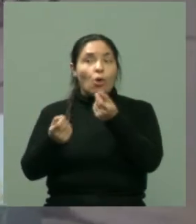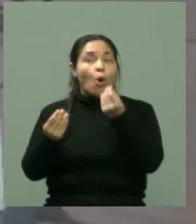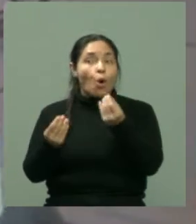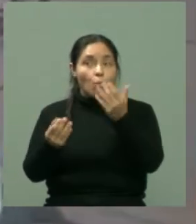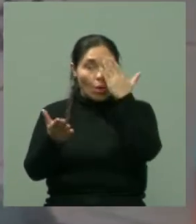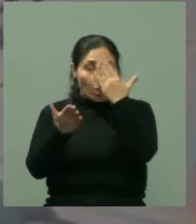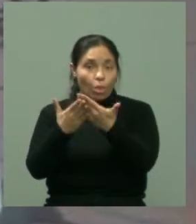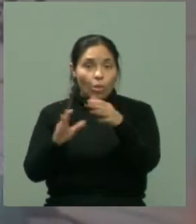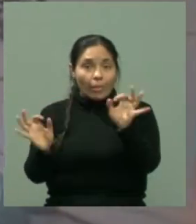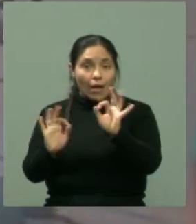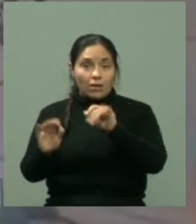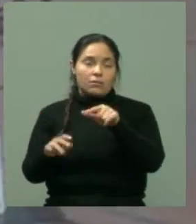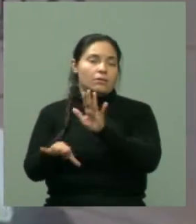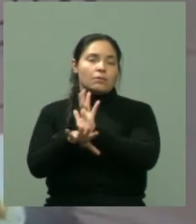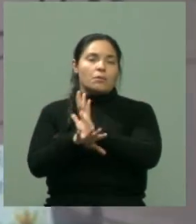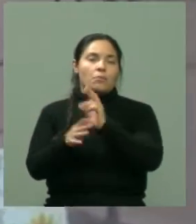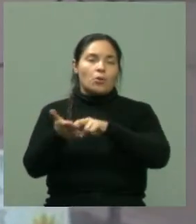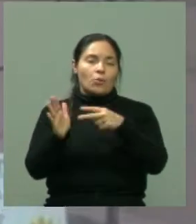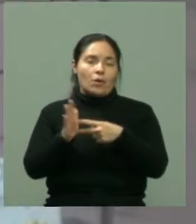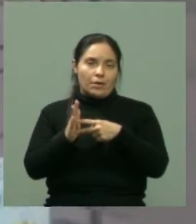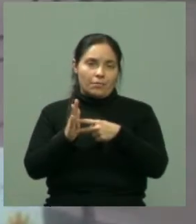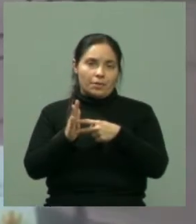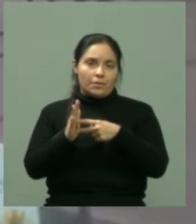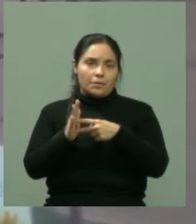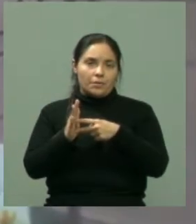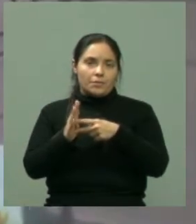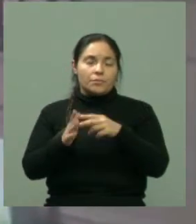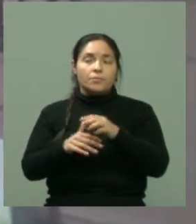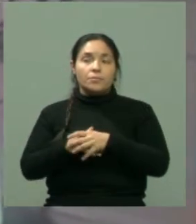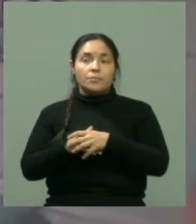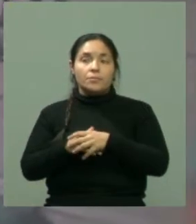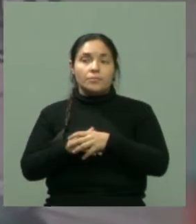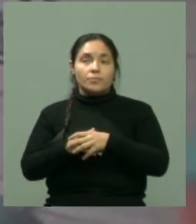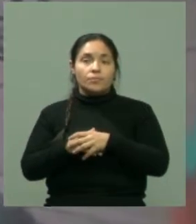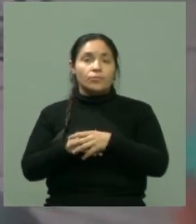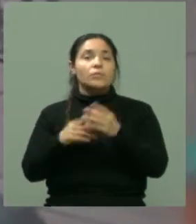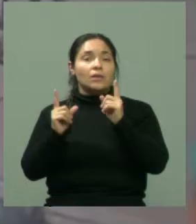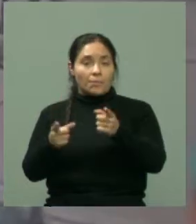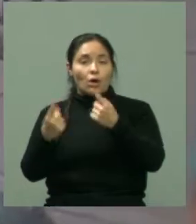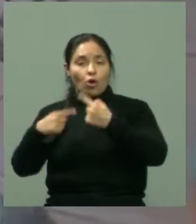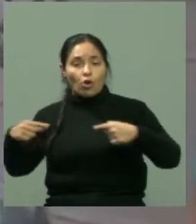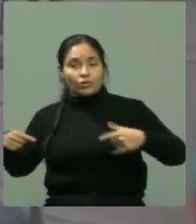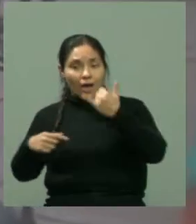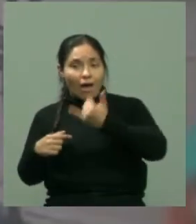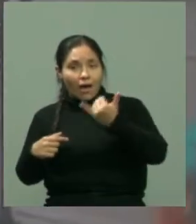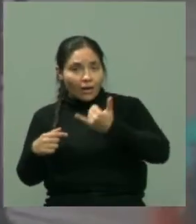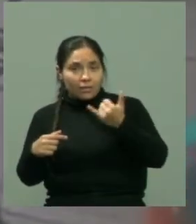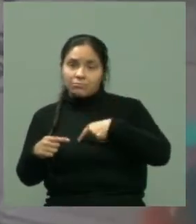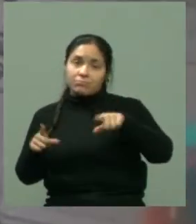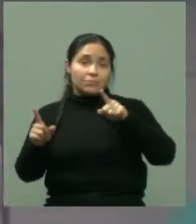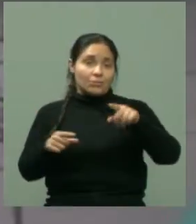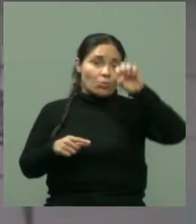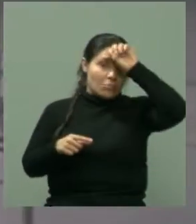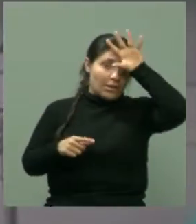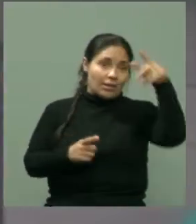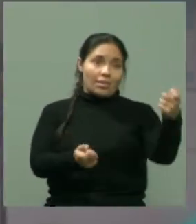un gran problema, y entendiendo que muchas de las cosas que tenemos también son de la actividad minera. Pero